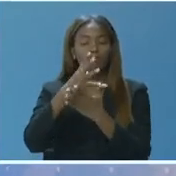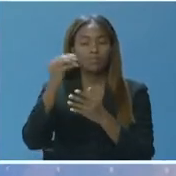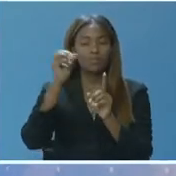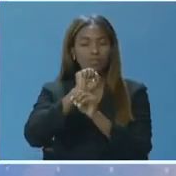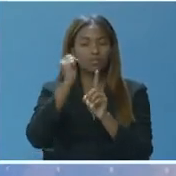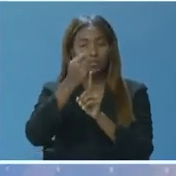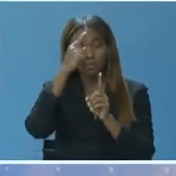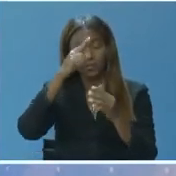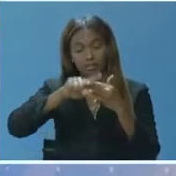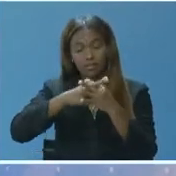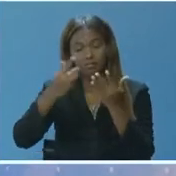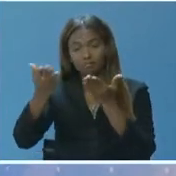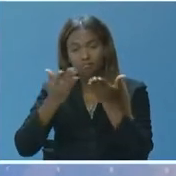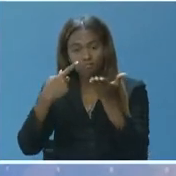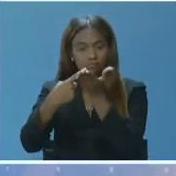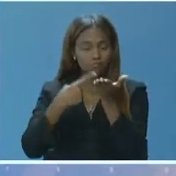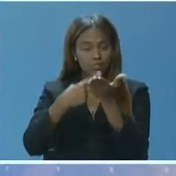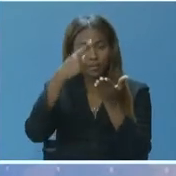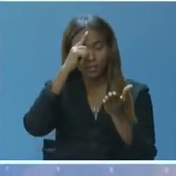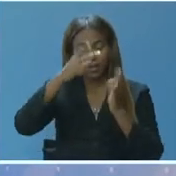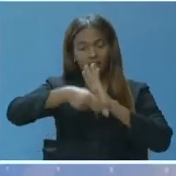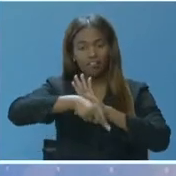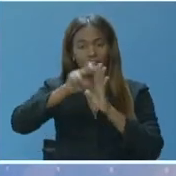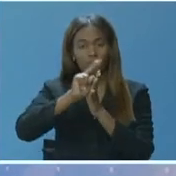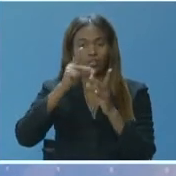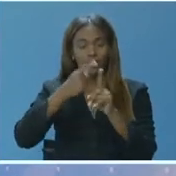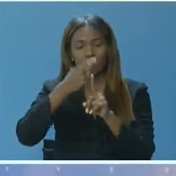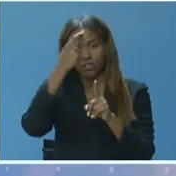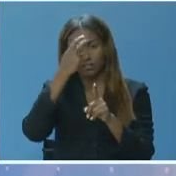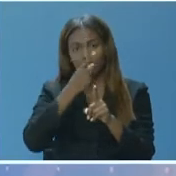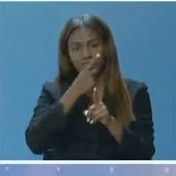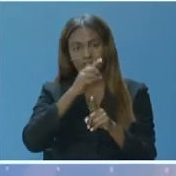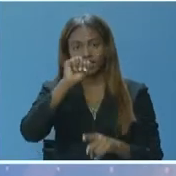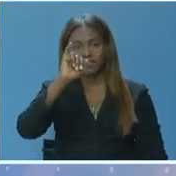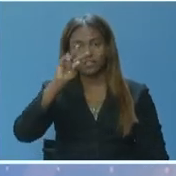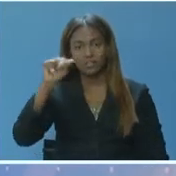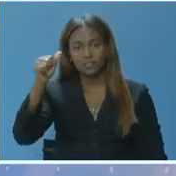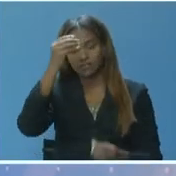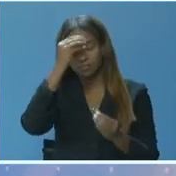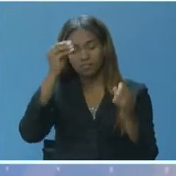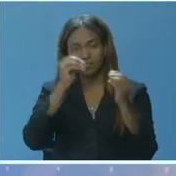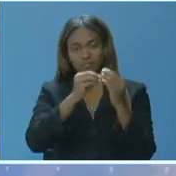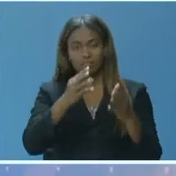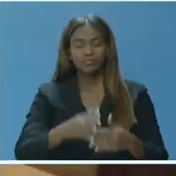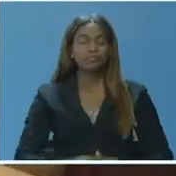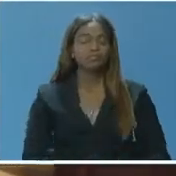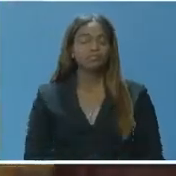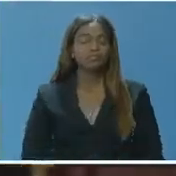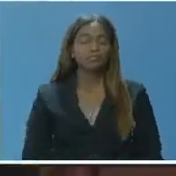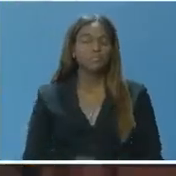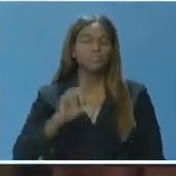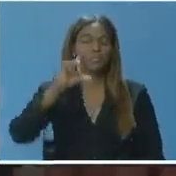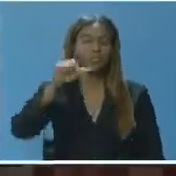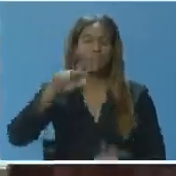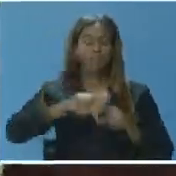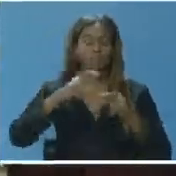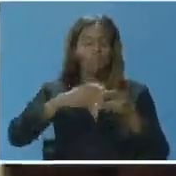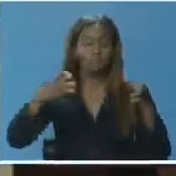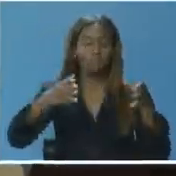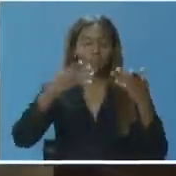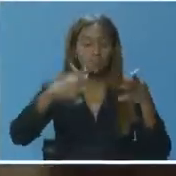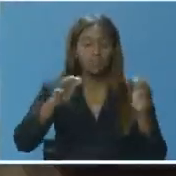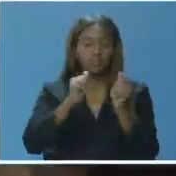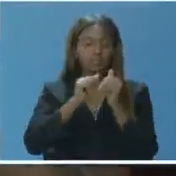para iniciar los debates sobre las reformas del país. Silvia Infante con los detalles. Luego de una reunión con el equipo